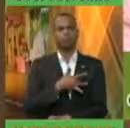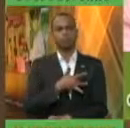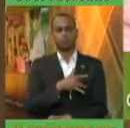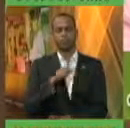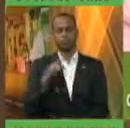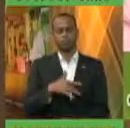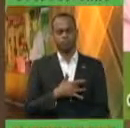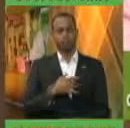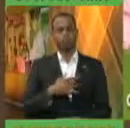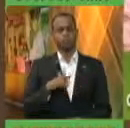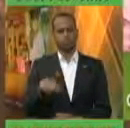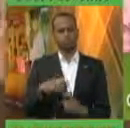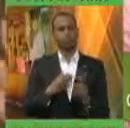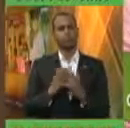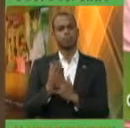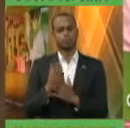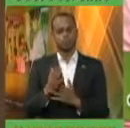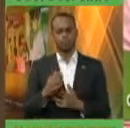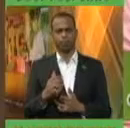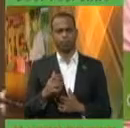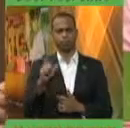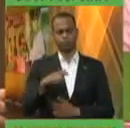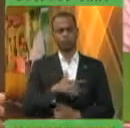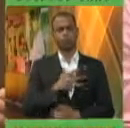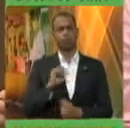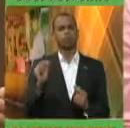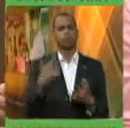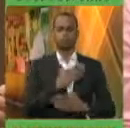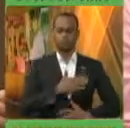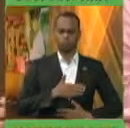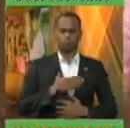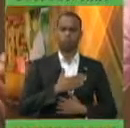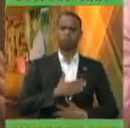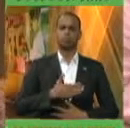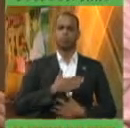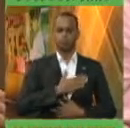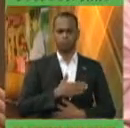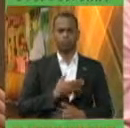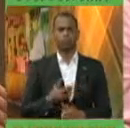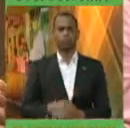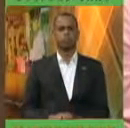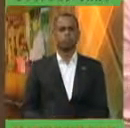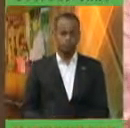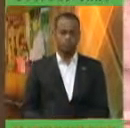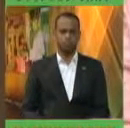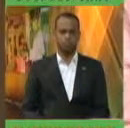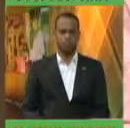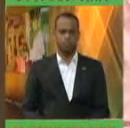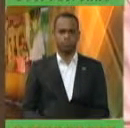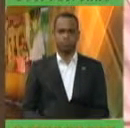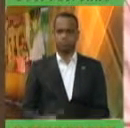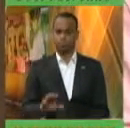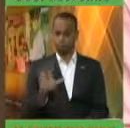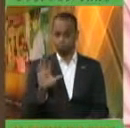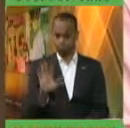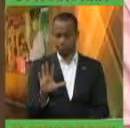accesibilidad debe haber una apertura para que todos disfrutemos de lo que se requiere allí ahora